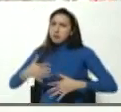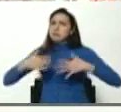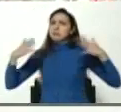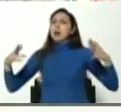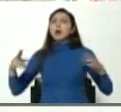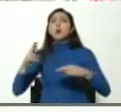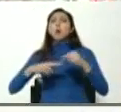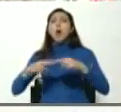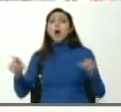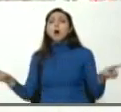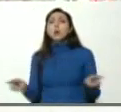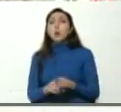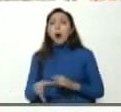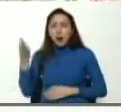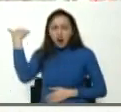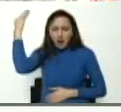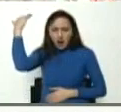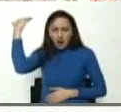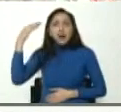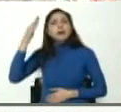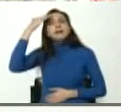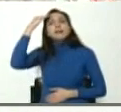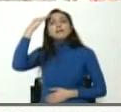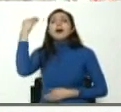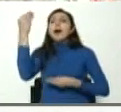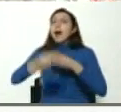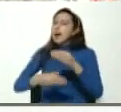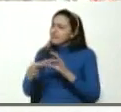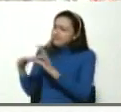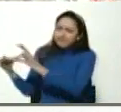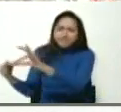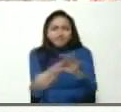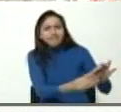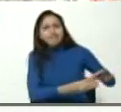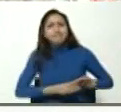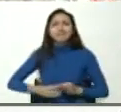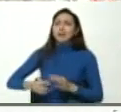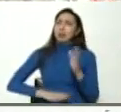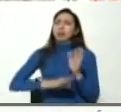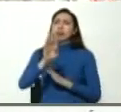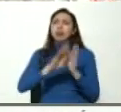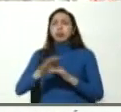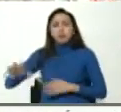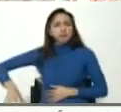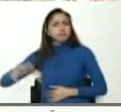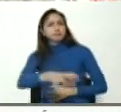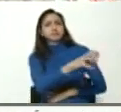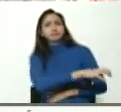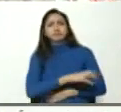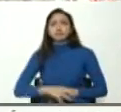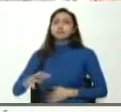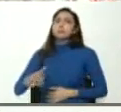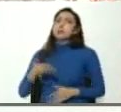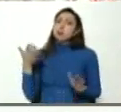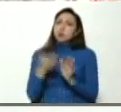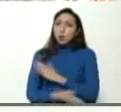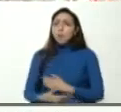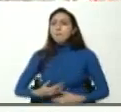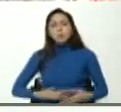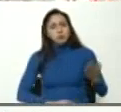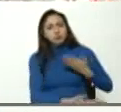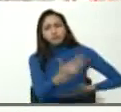construyó a aquellos que saben construir alianzas con los sectores productivos en sus regiones alianzas en función del bien